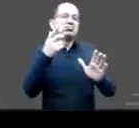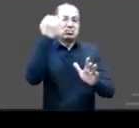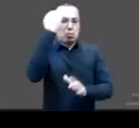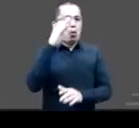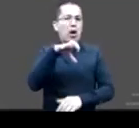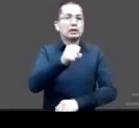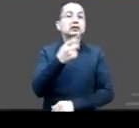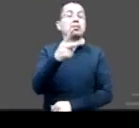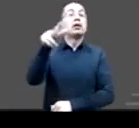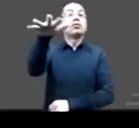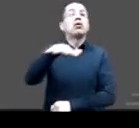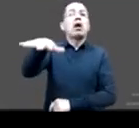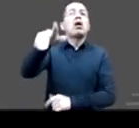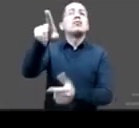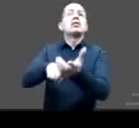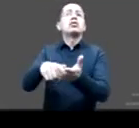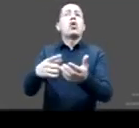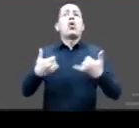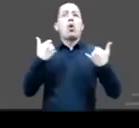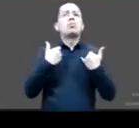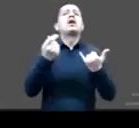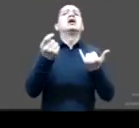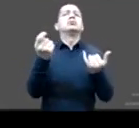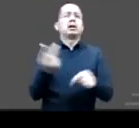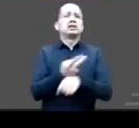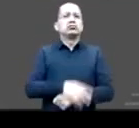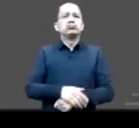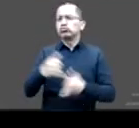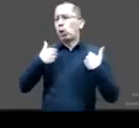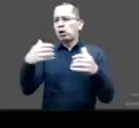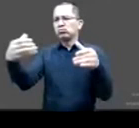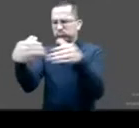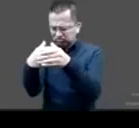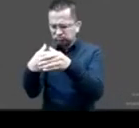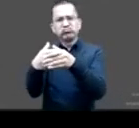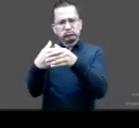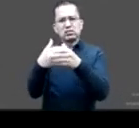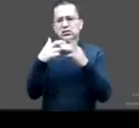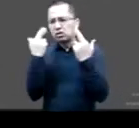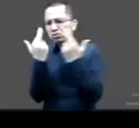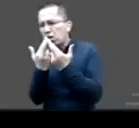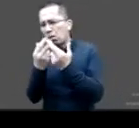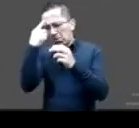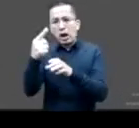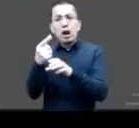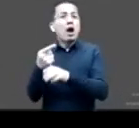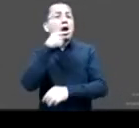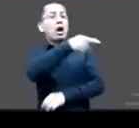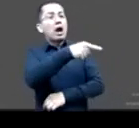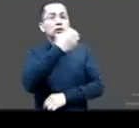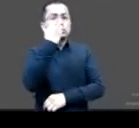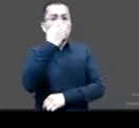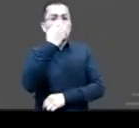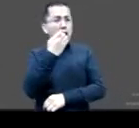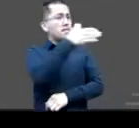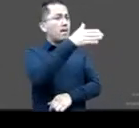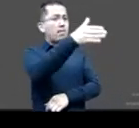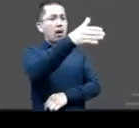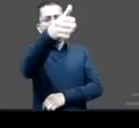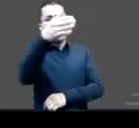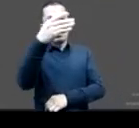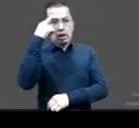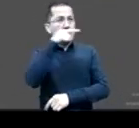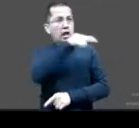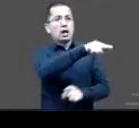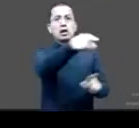en tutores escolares. Es decir, ir a las escuelas a apoyar a los docentes que no están presentes en este momento